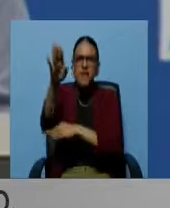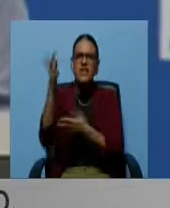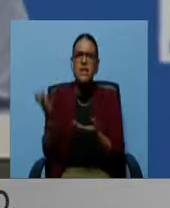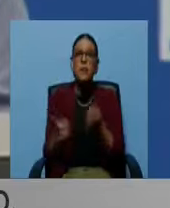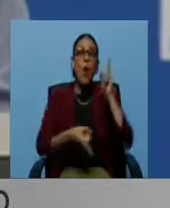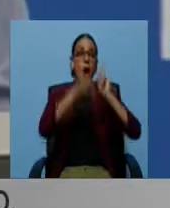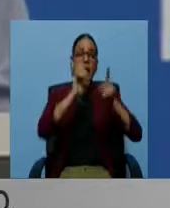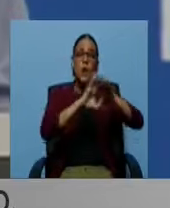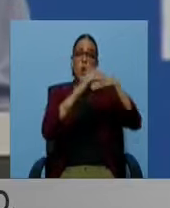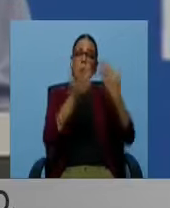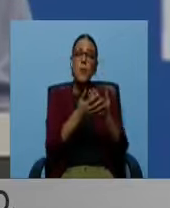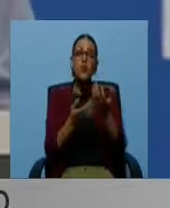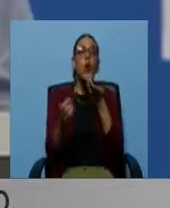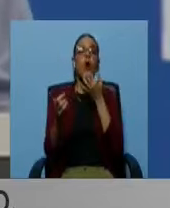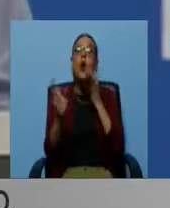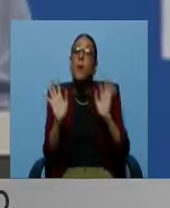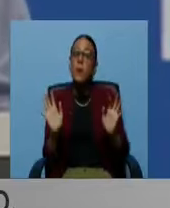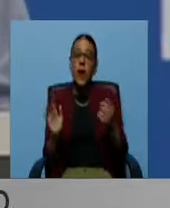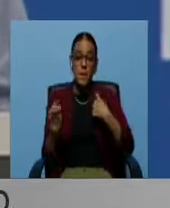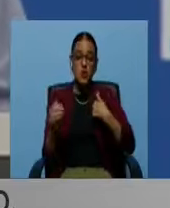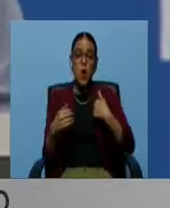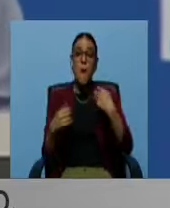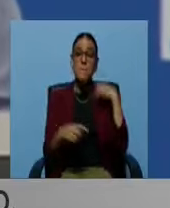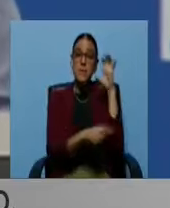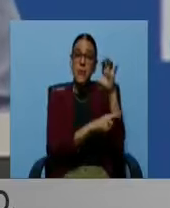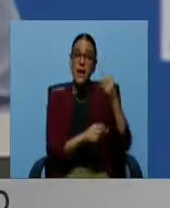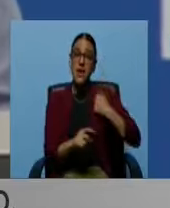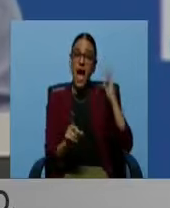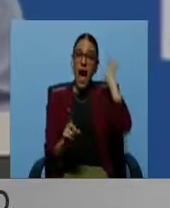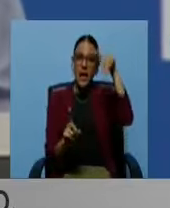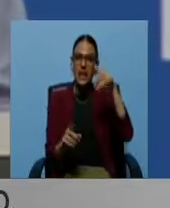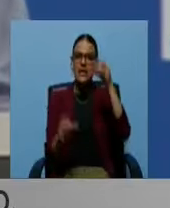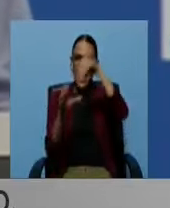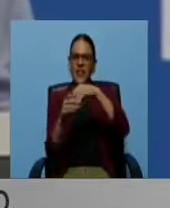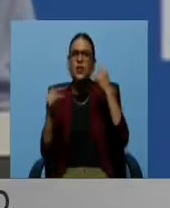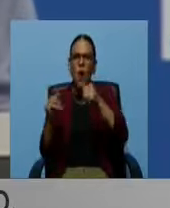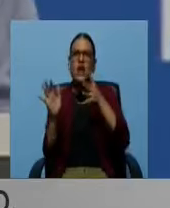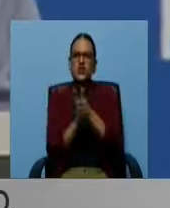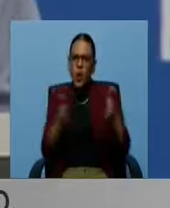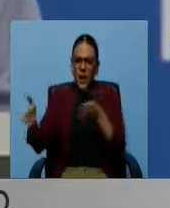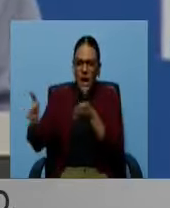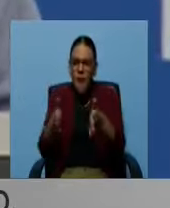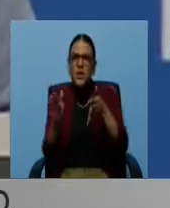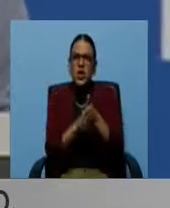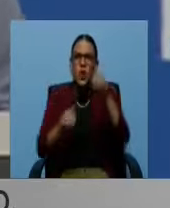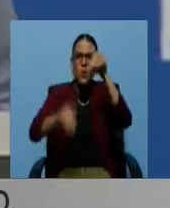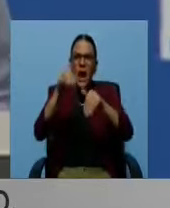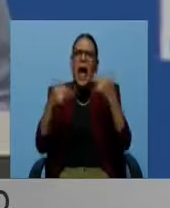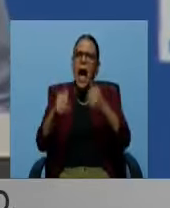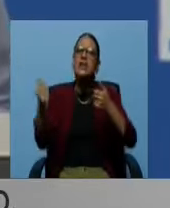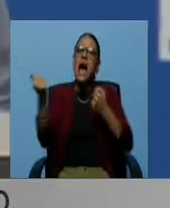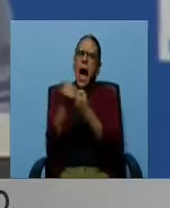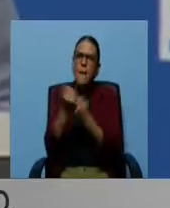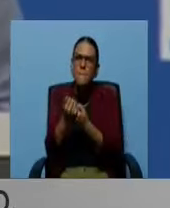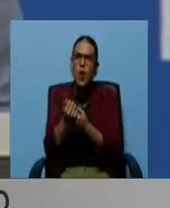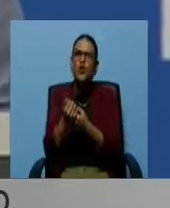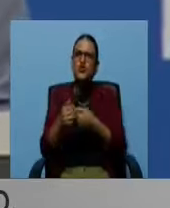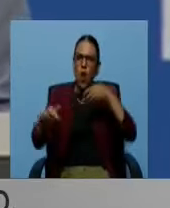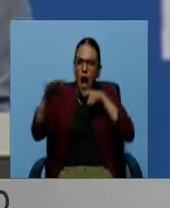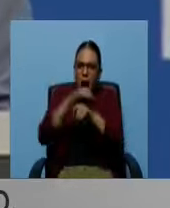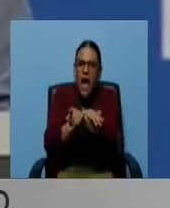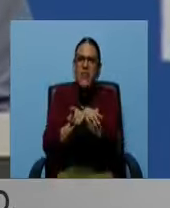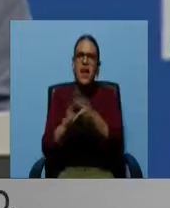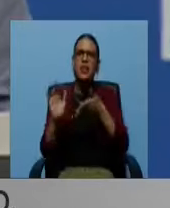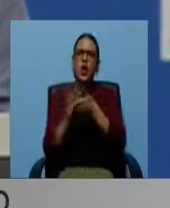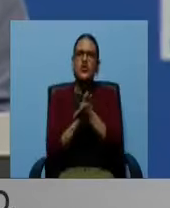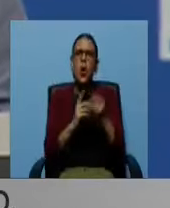del mundo, como es el caso en mi propio país, tiene un enorme caudal electoral, un apoyo transversal en el conjunto